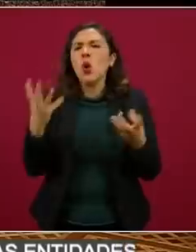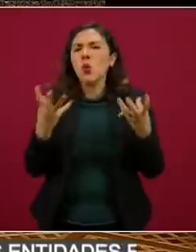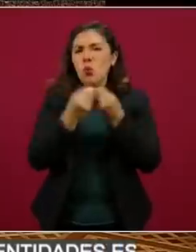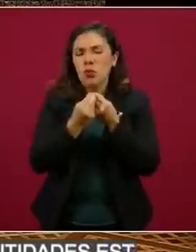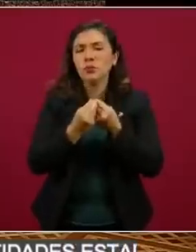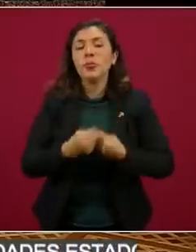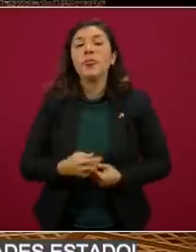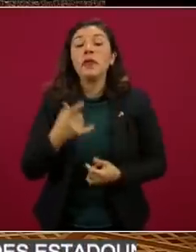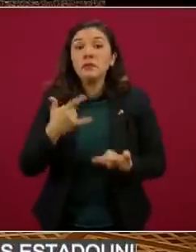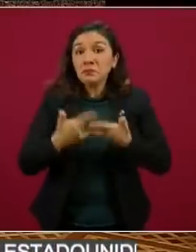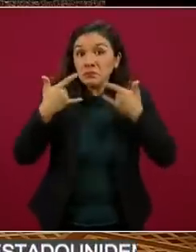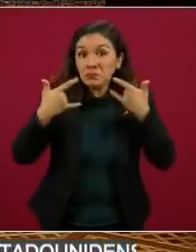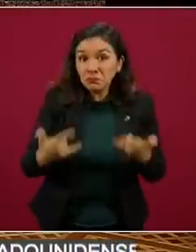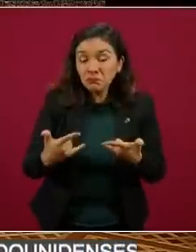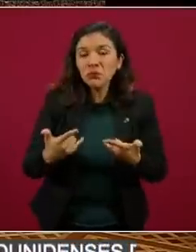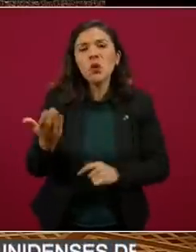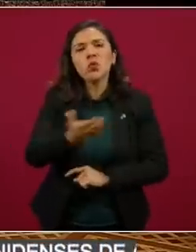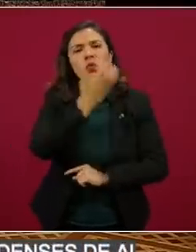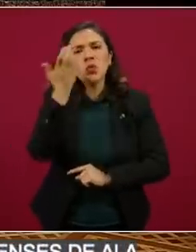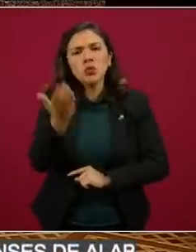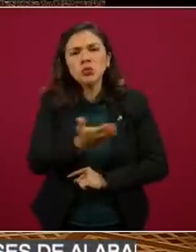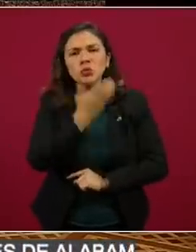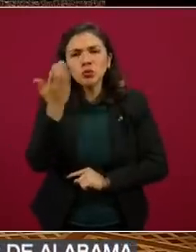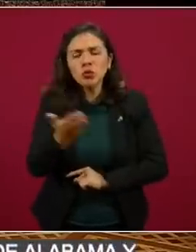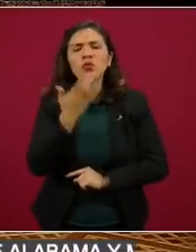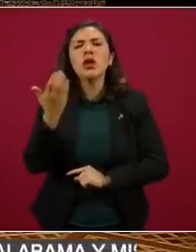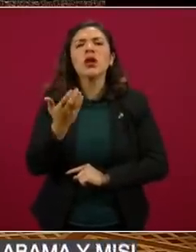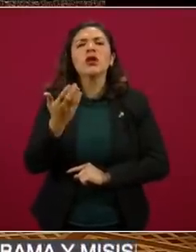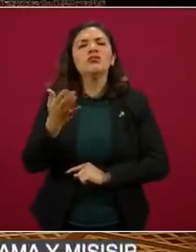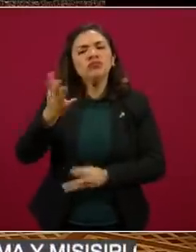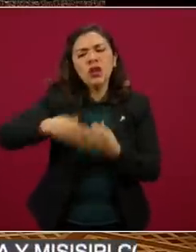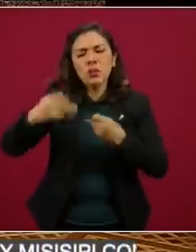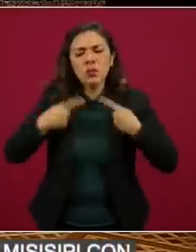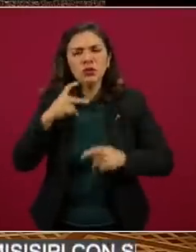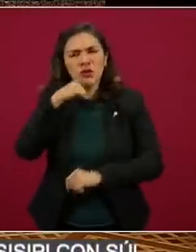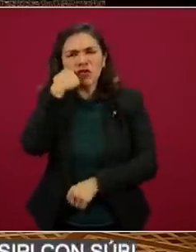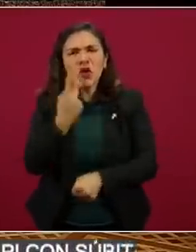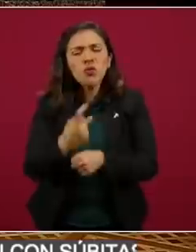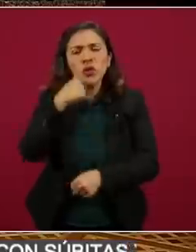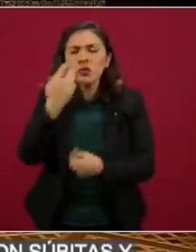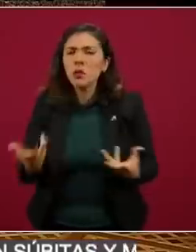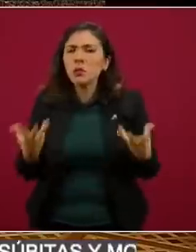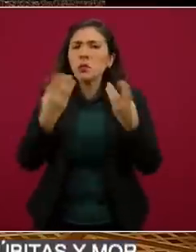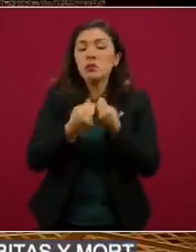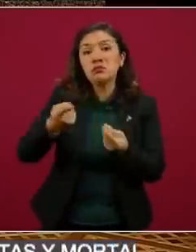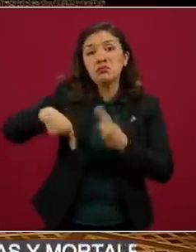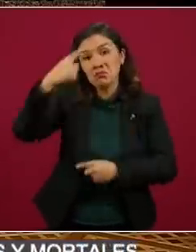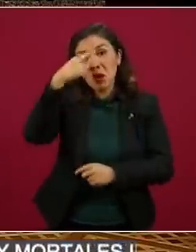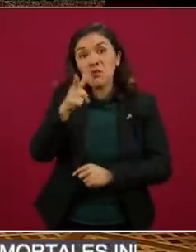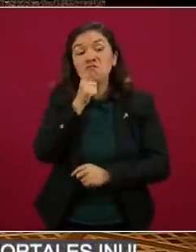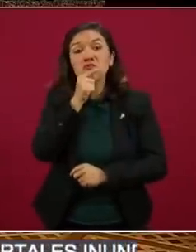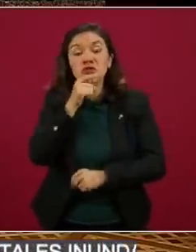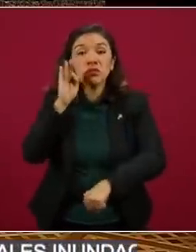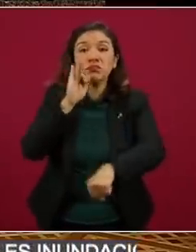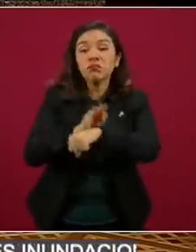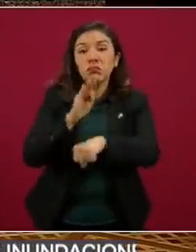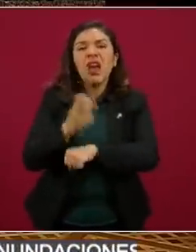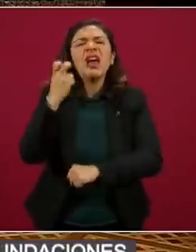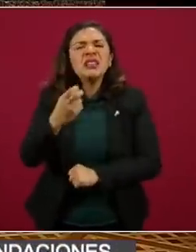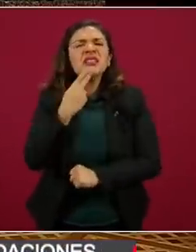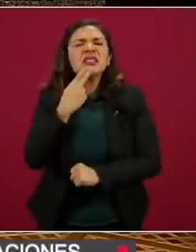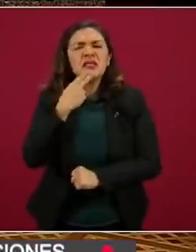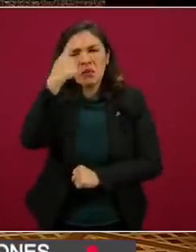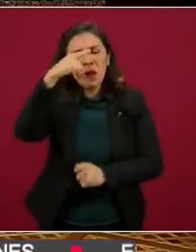historia tradición suma de voluntades han conformado esta gran fuerza policial cuyo objeto es